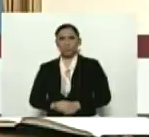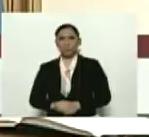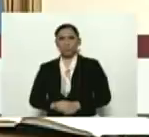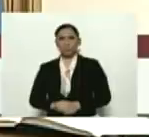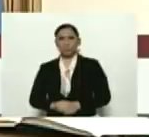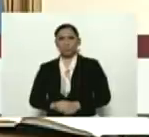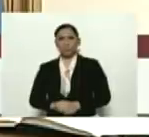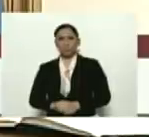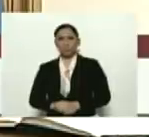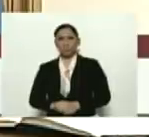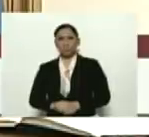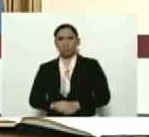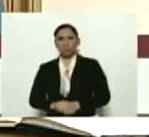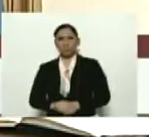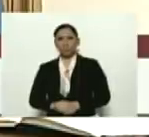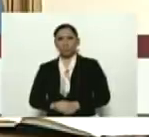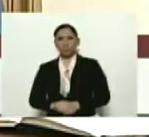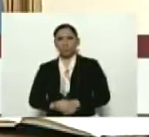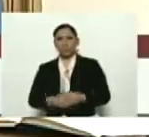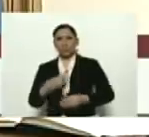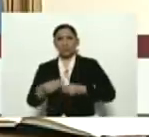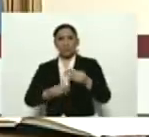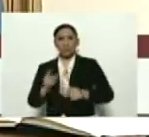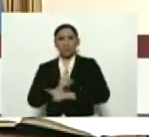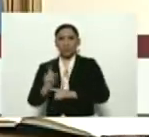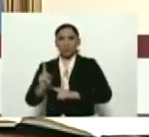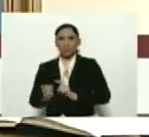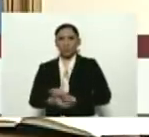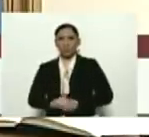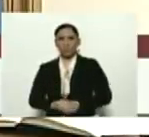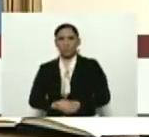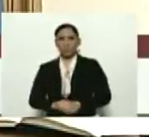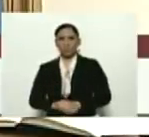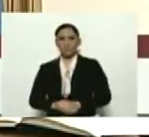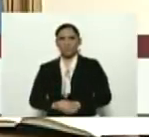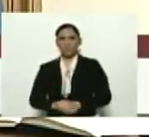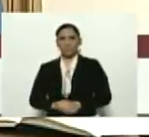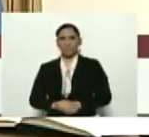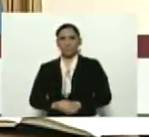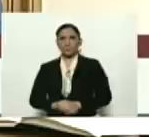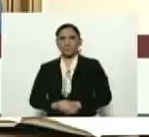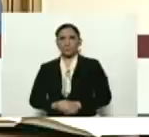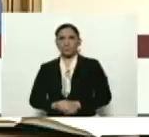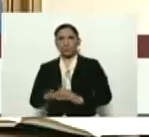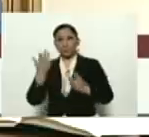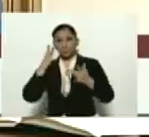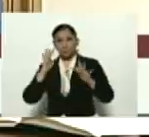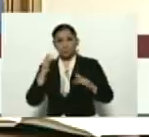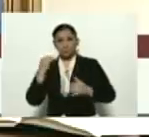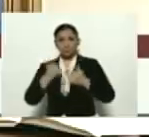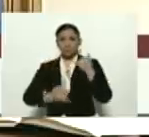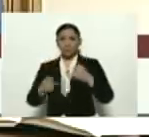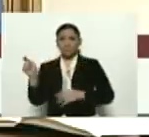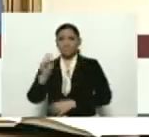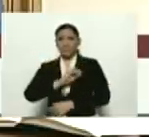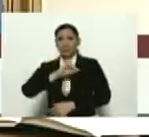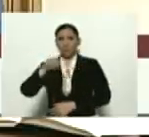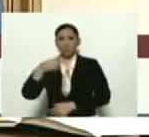realice lo más pronto posible. Si es posible, a final de este mes de